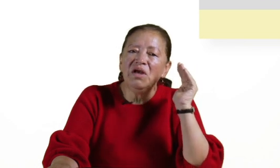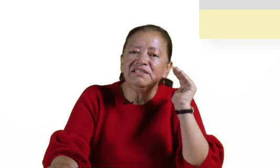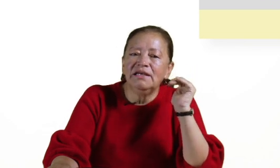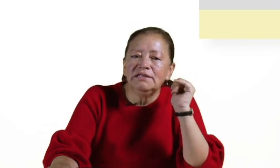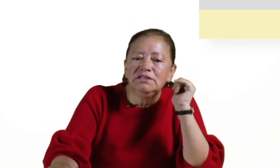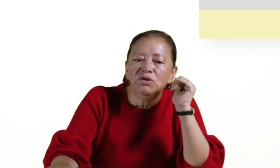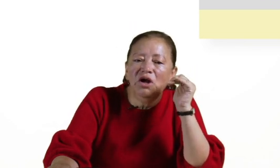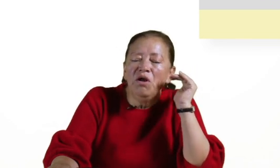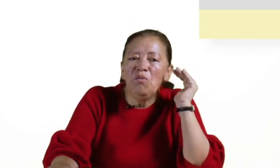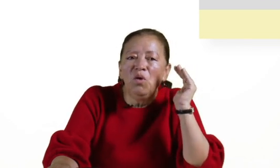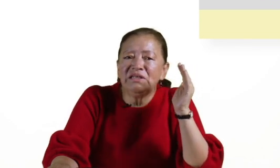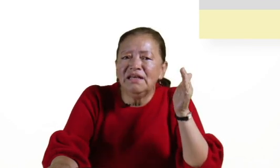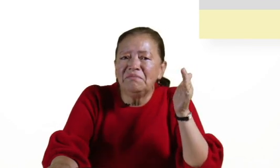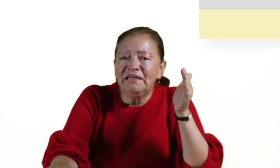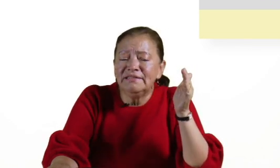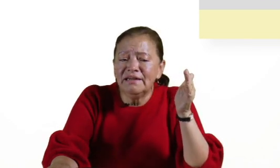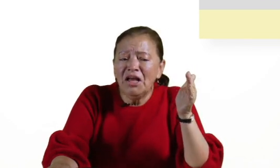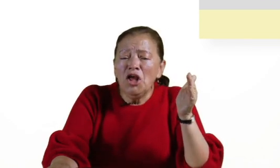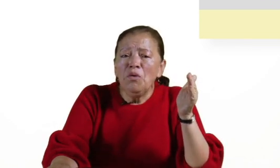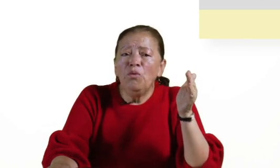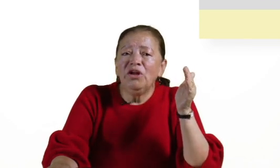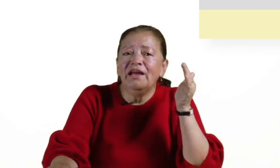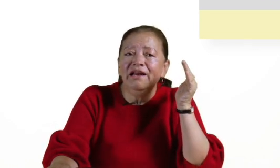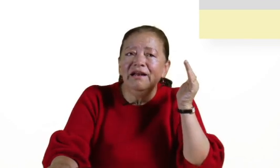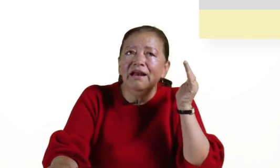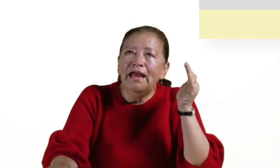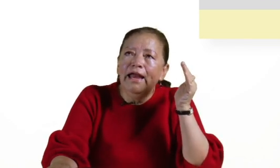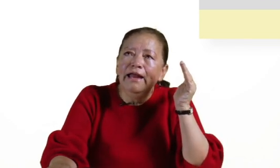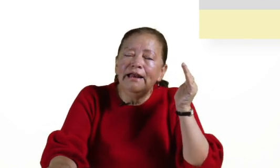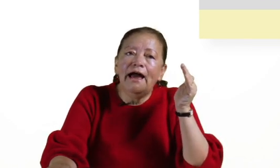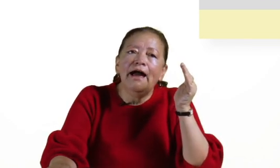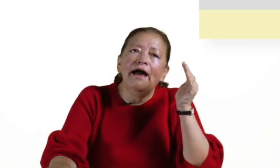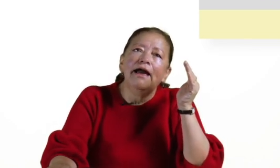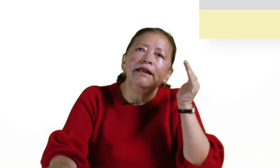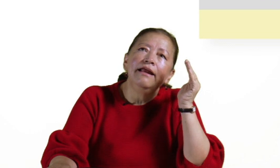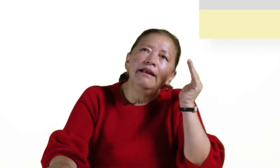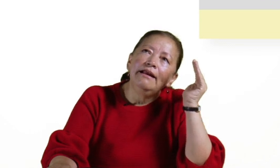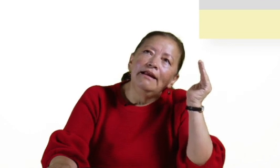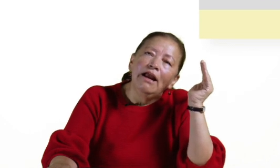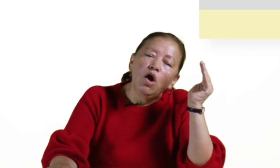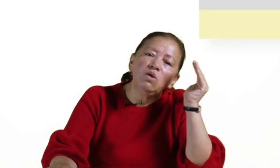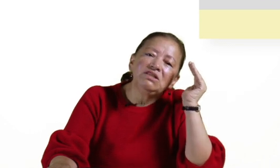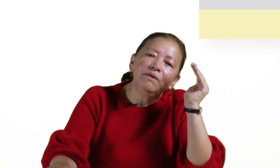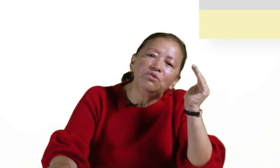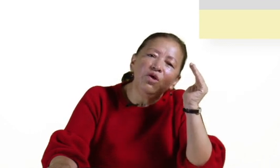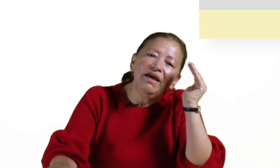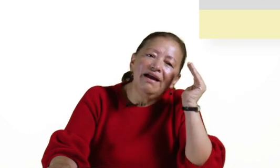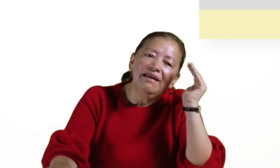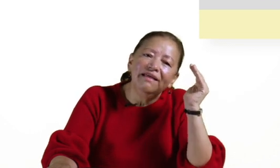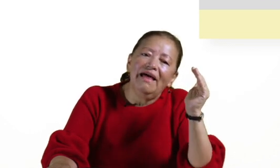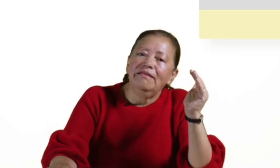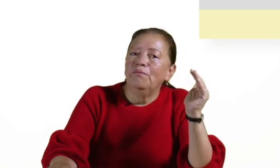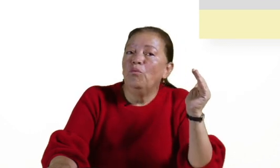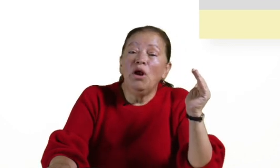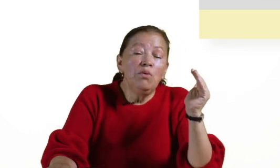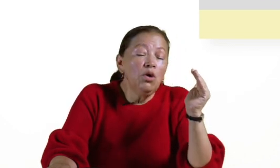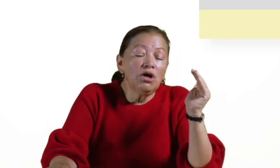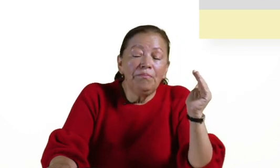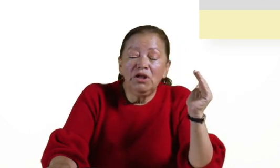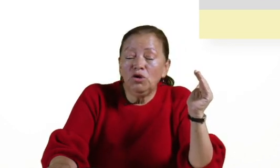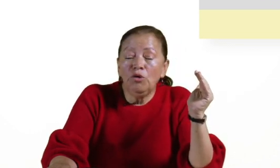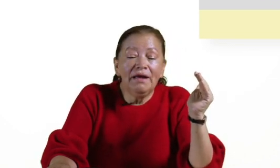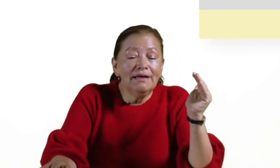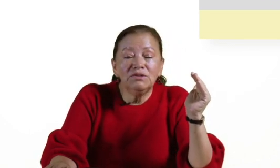el modo que se gestiona o el modo que se administra? Porque en el concepto de calidad, vuelvo